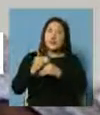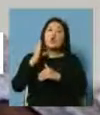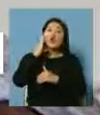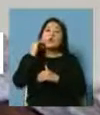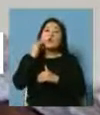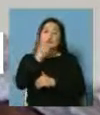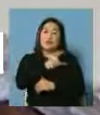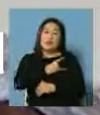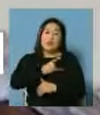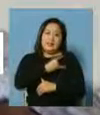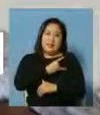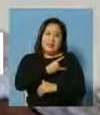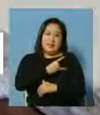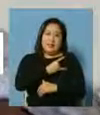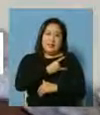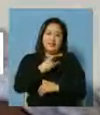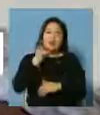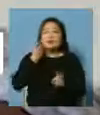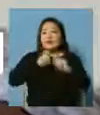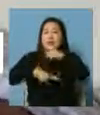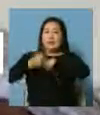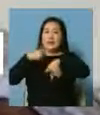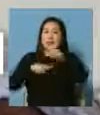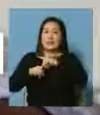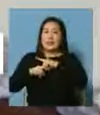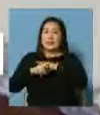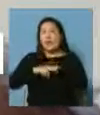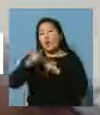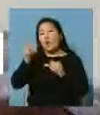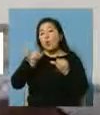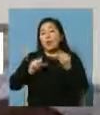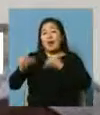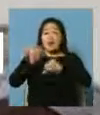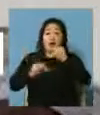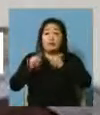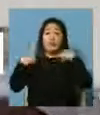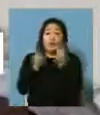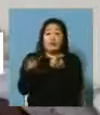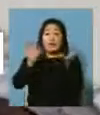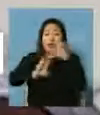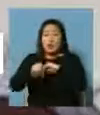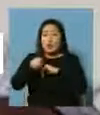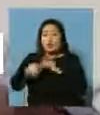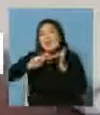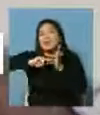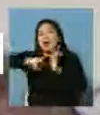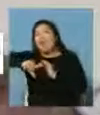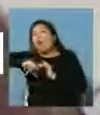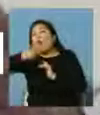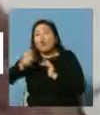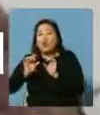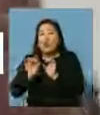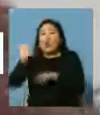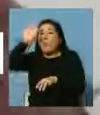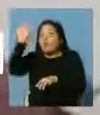de Oxford y que comercializa AstraZeneca, tiene otra tecnología, no es el virus, sino es otro virus